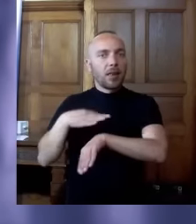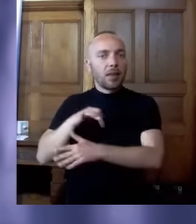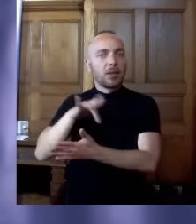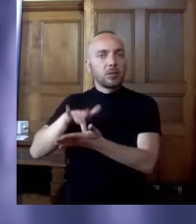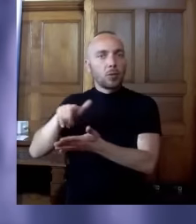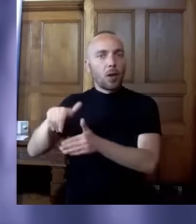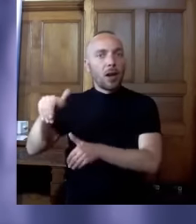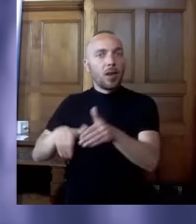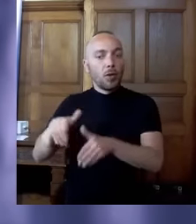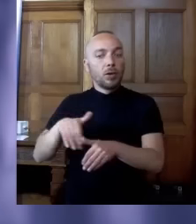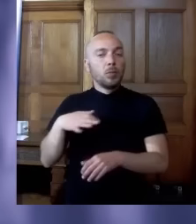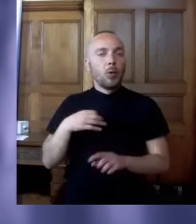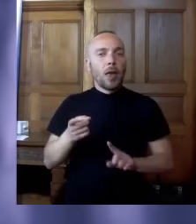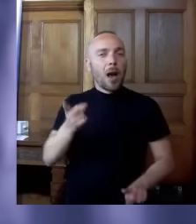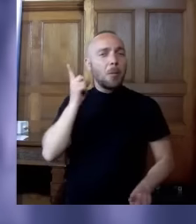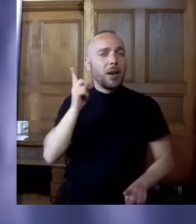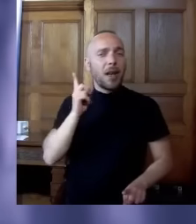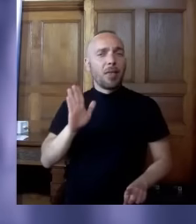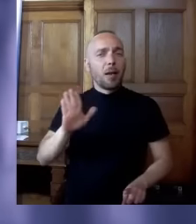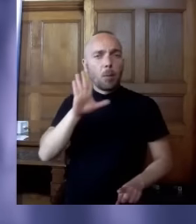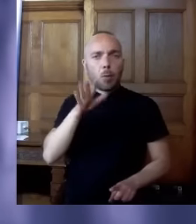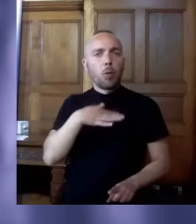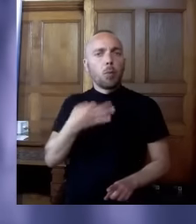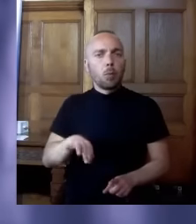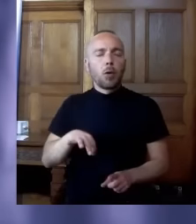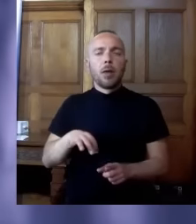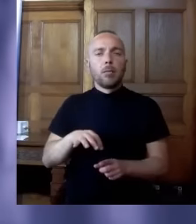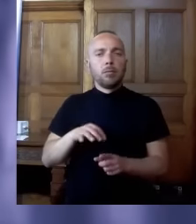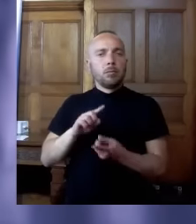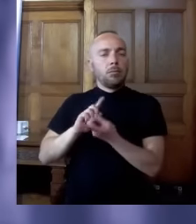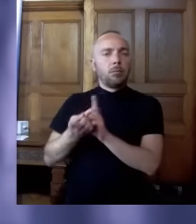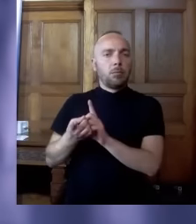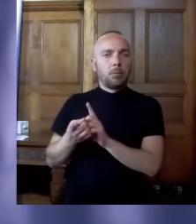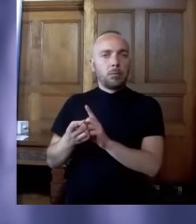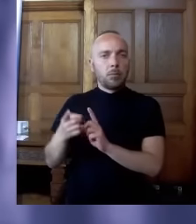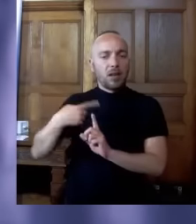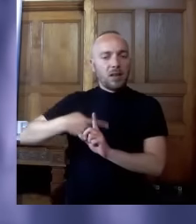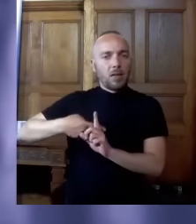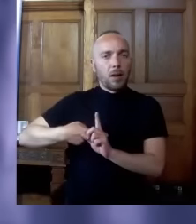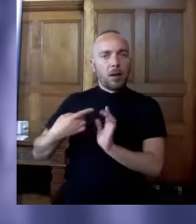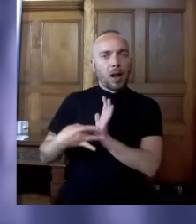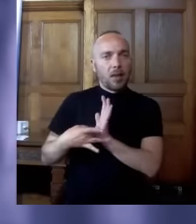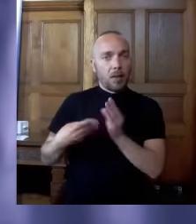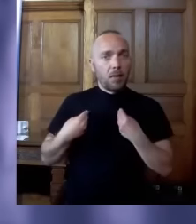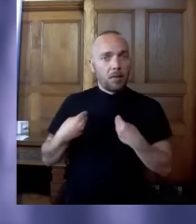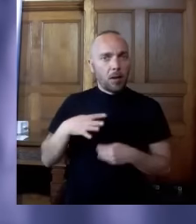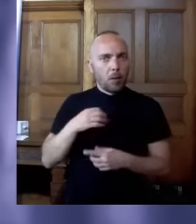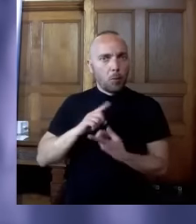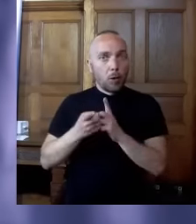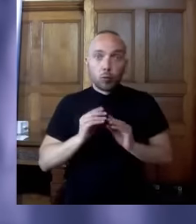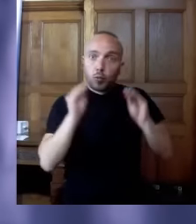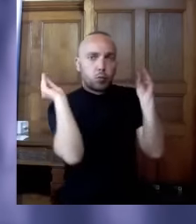estas elecciones porque podía alterar nuestro nivel y nuestra calidad de vida será la